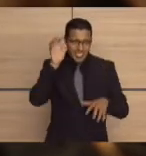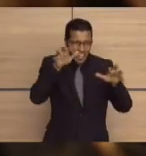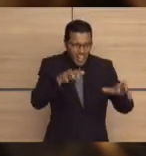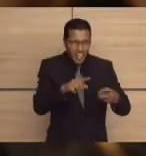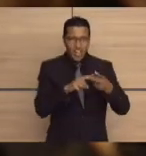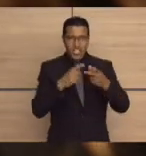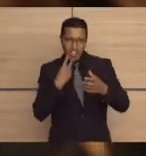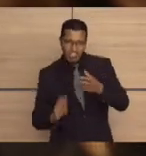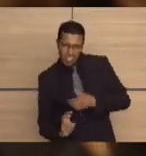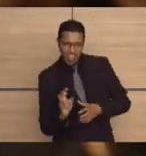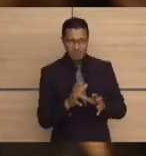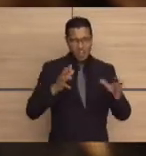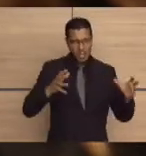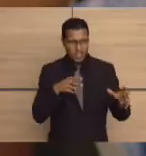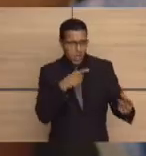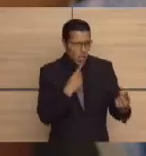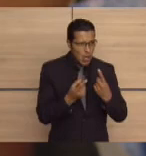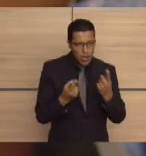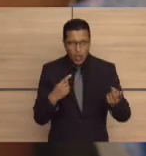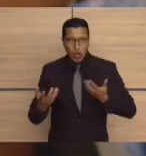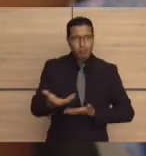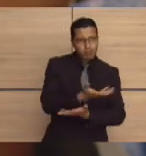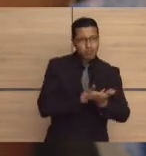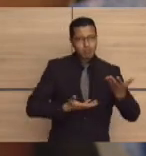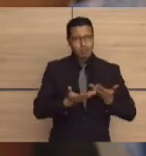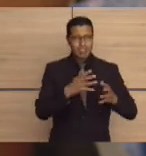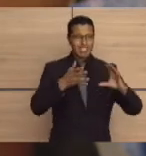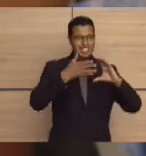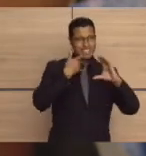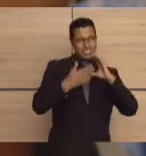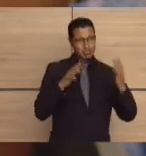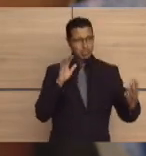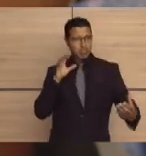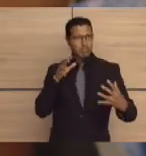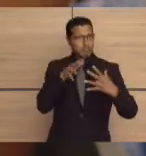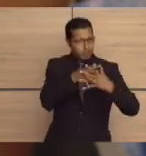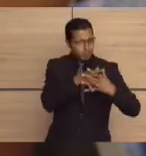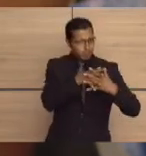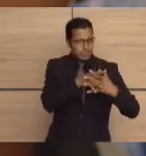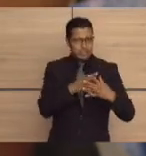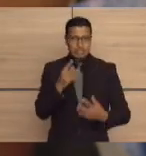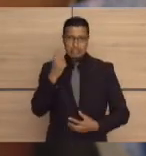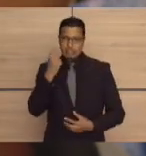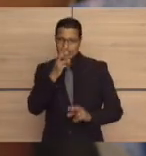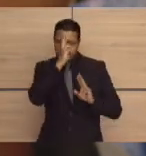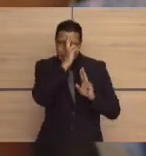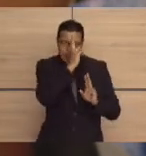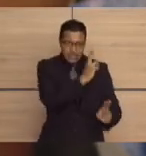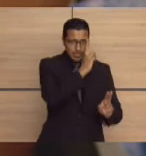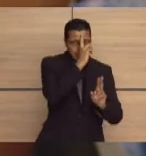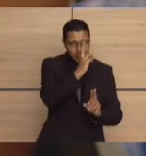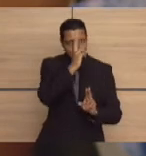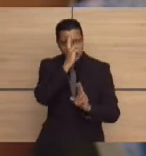estos climas? Y por eso rendirle homenaje a todos los